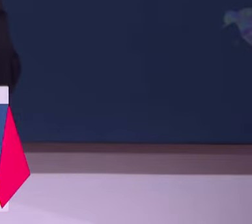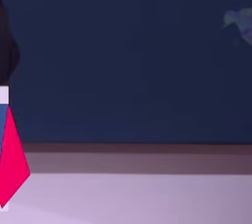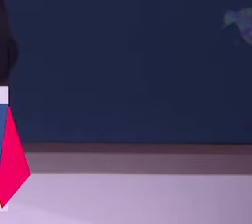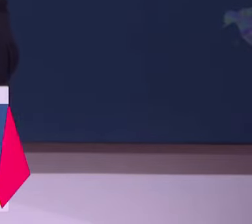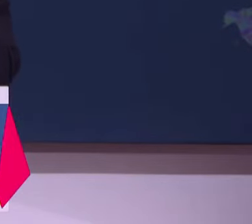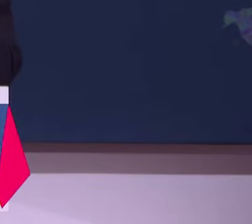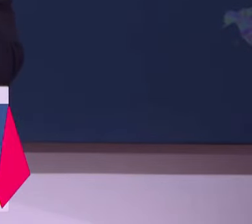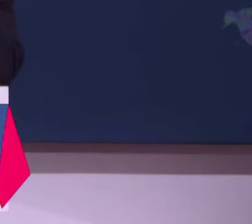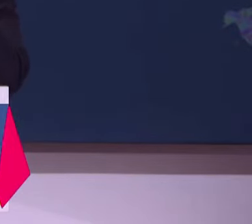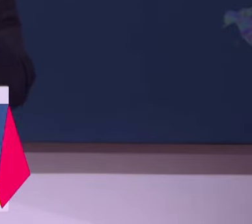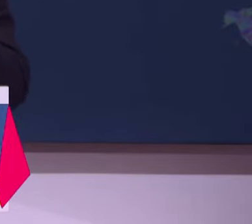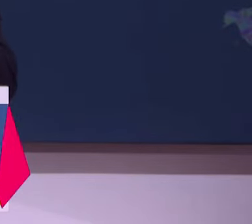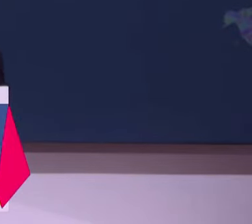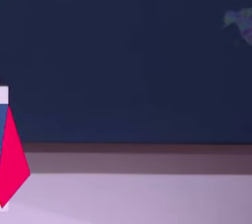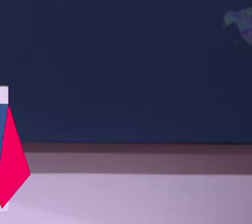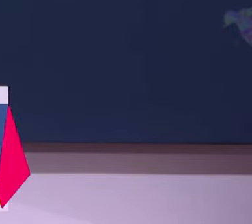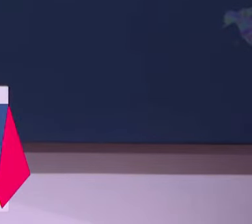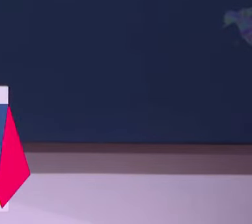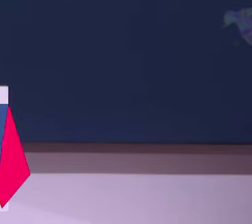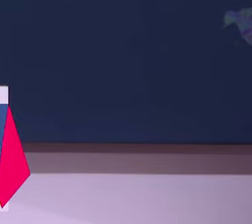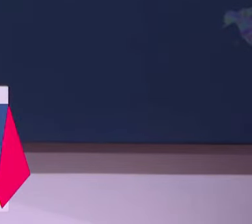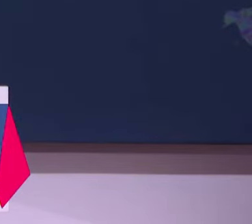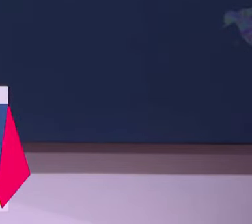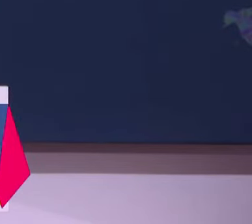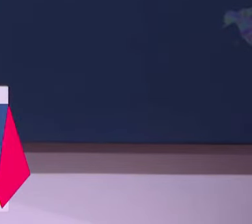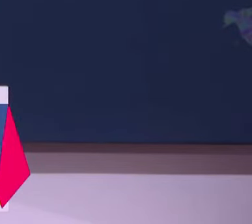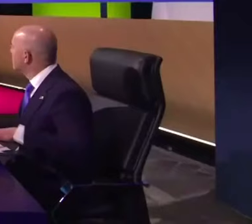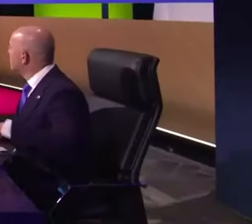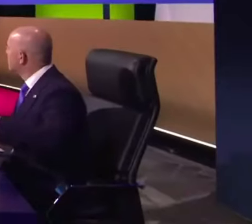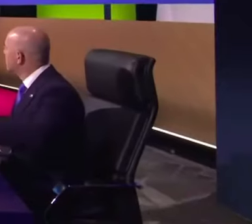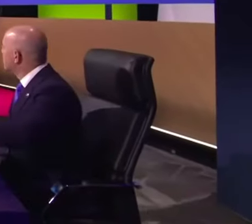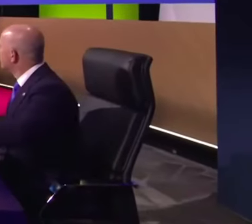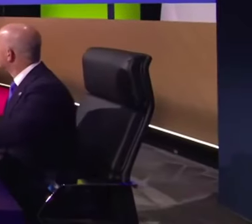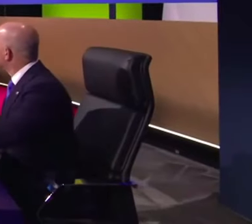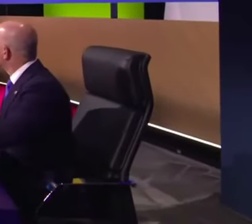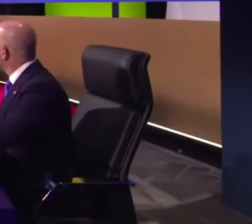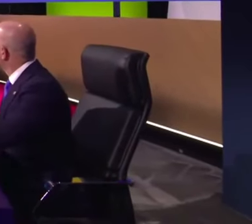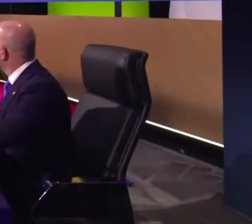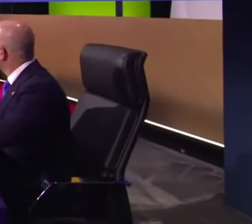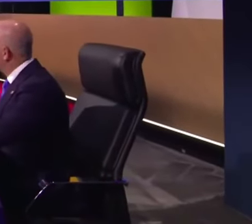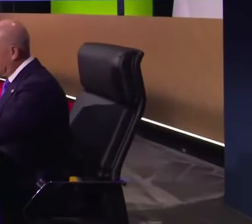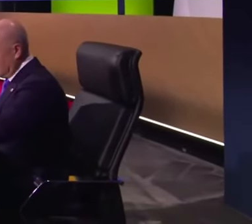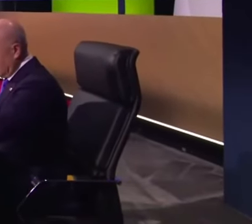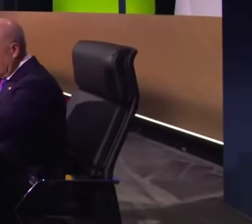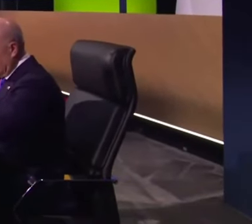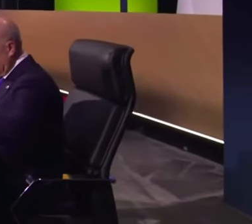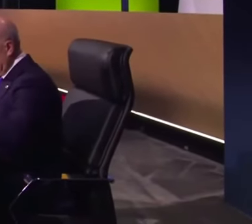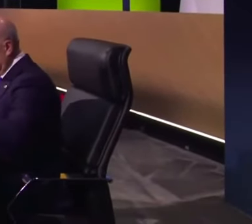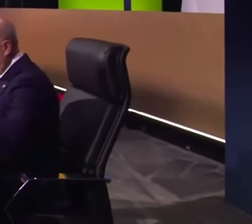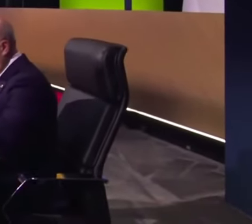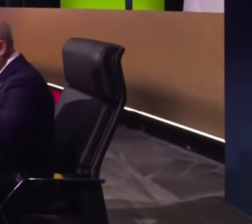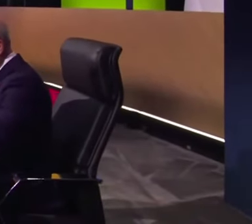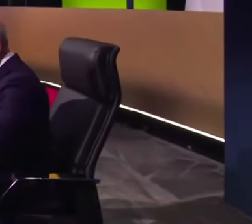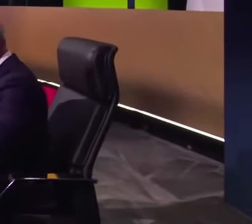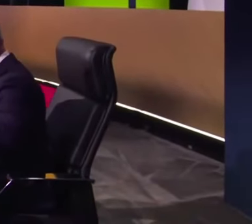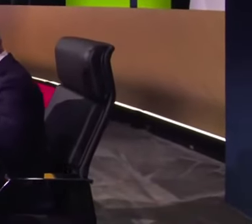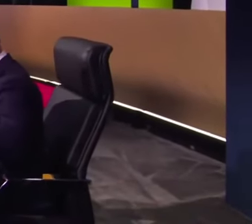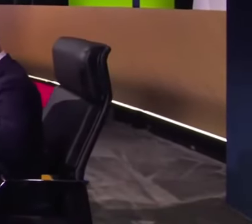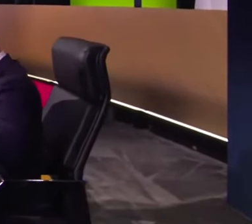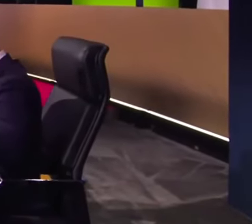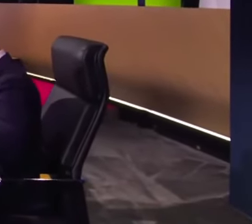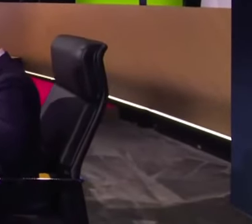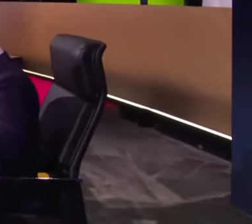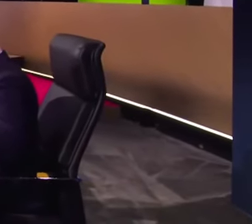señor secretario de homeland security señoras y señores jefes de estado y de gobierno y